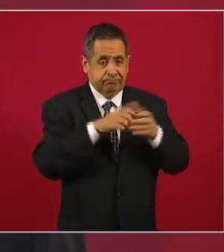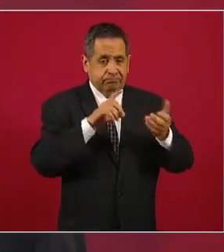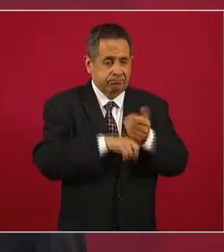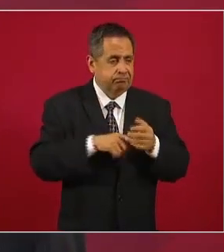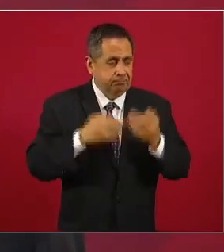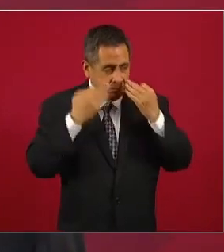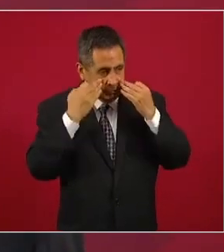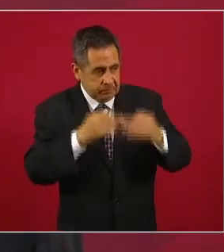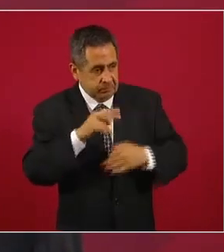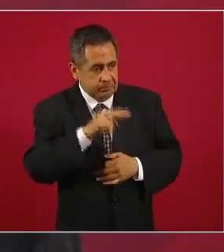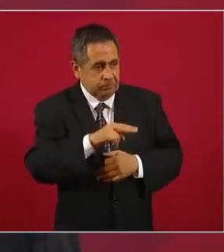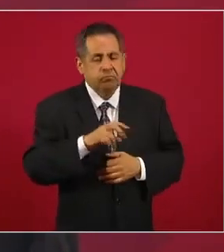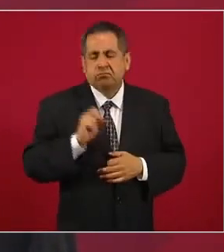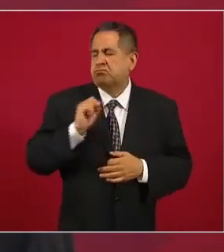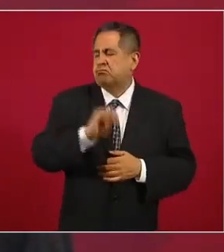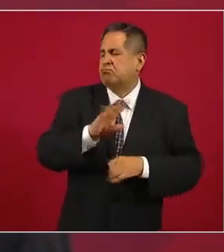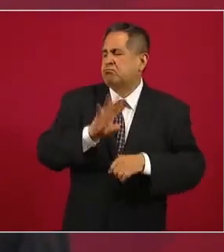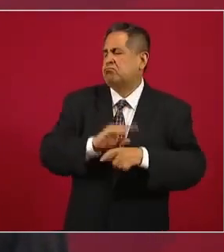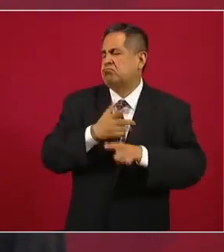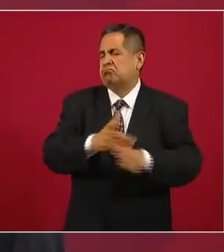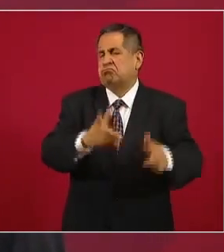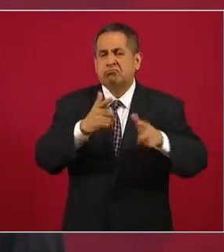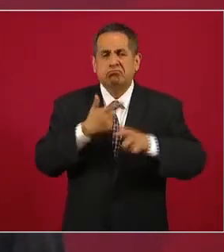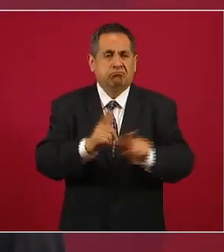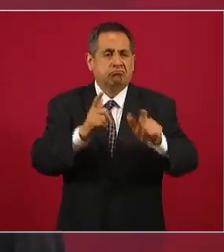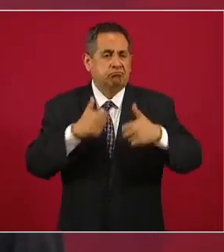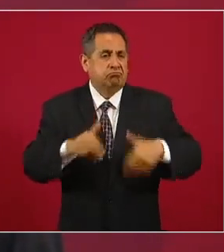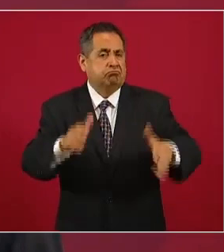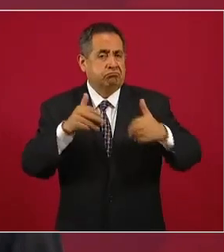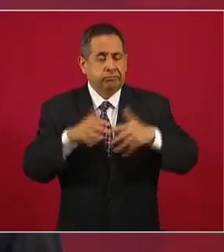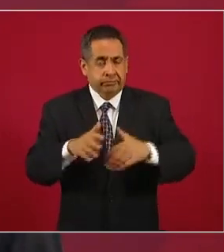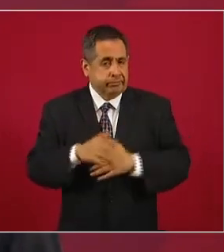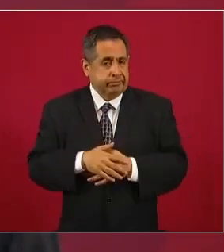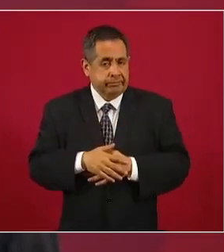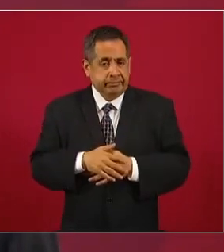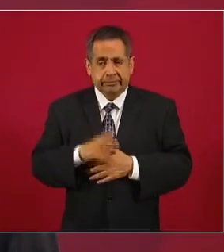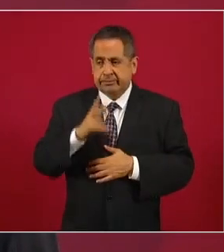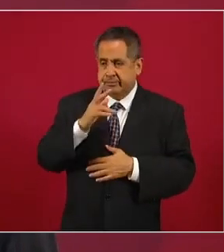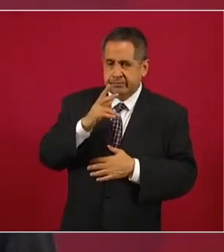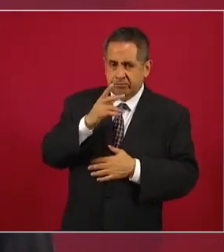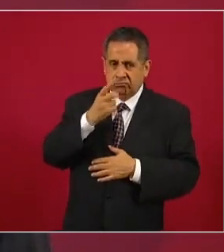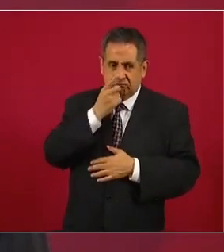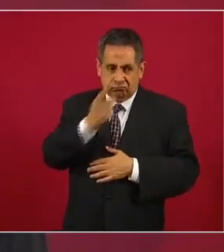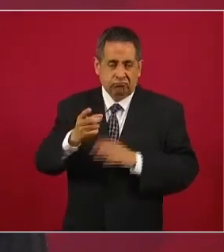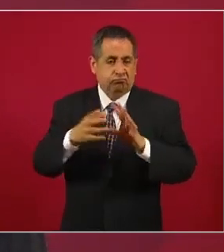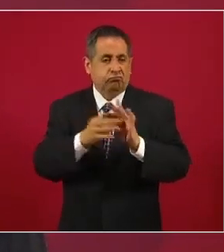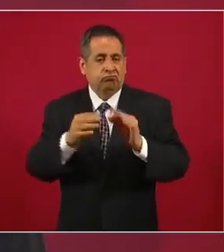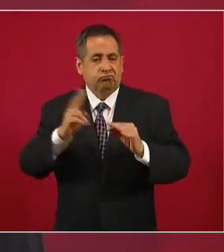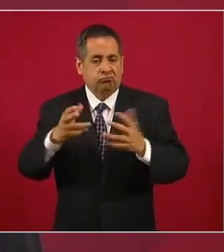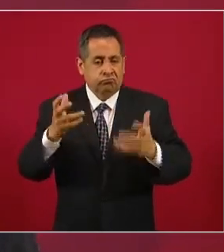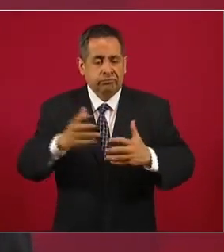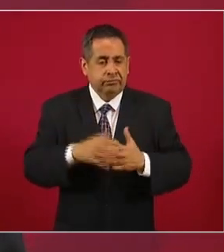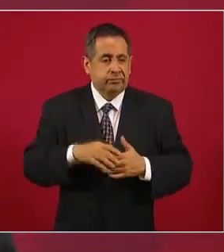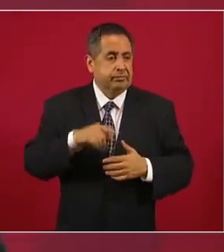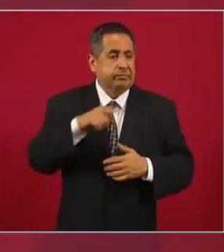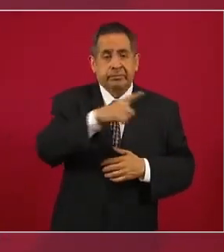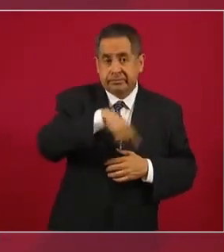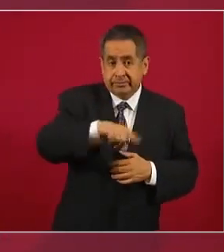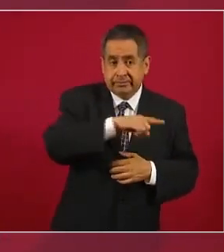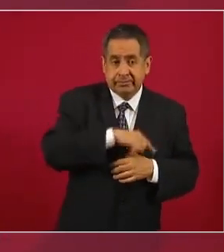dieron fe en innumerables ocasiones, tanto de palabra como en los hechos, de su